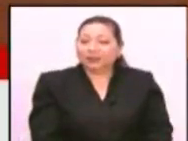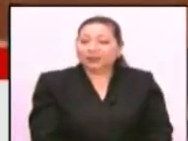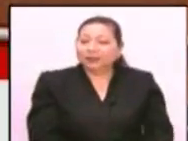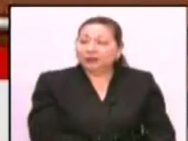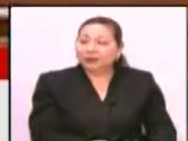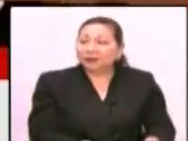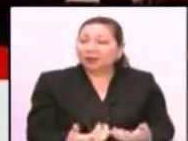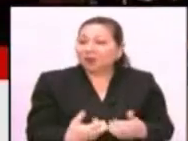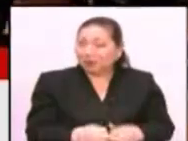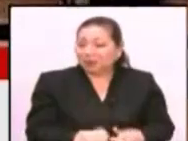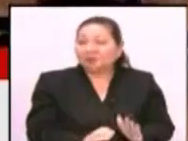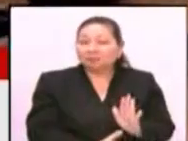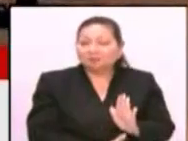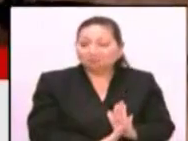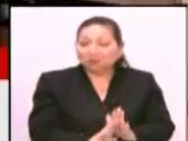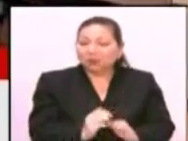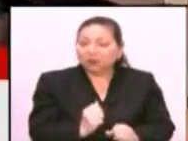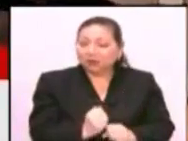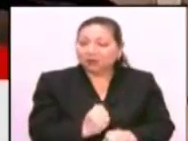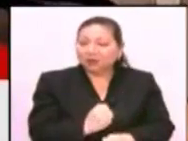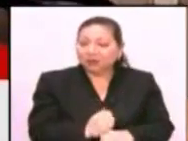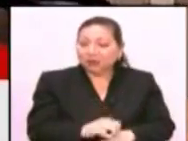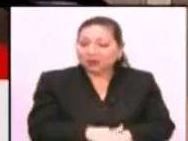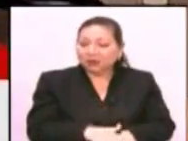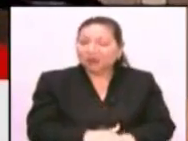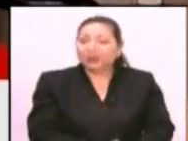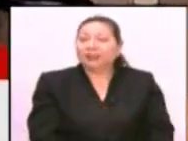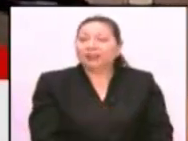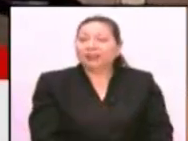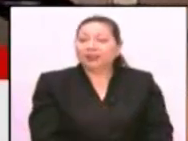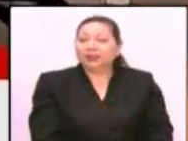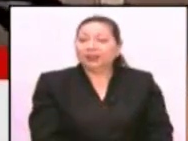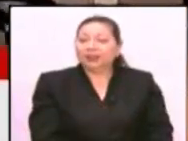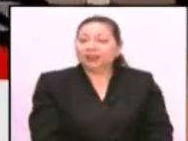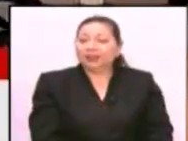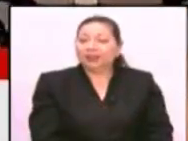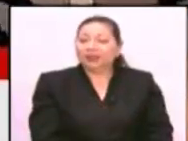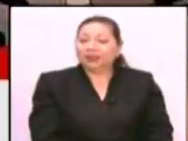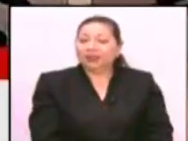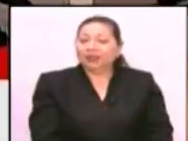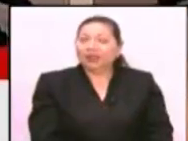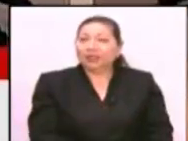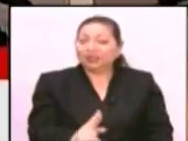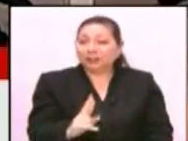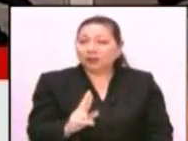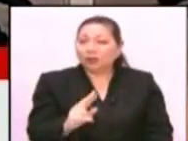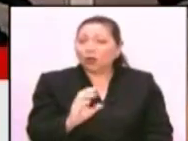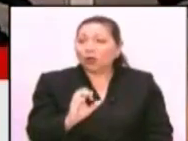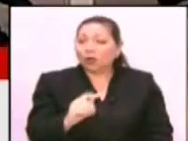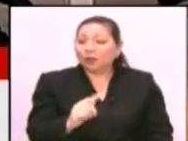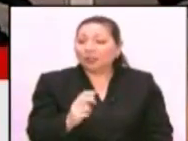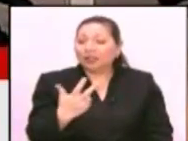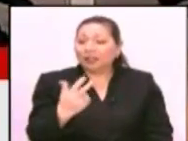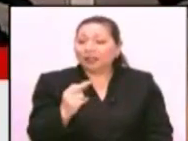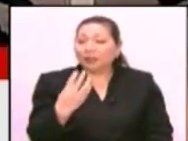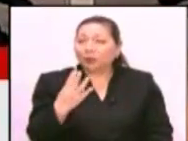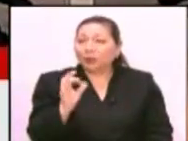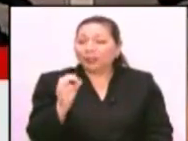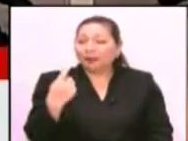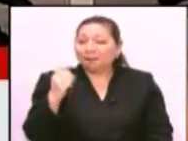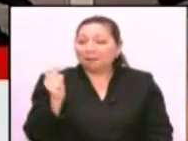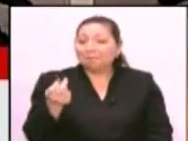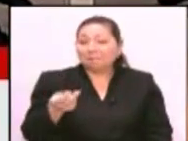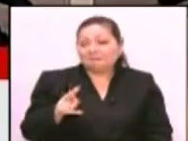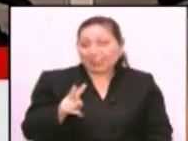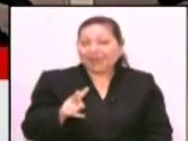llevando a empresarios de éxito que trabajan con nosotros para explicarle a los empresarios, como dice Renzo Costa, puede llegar a ganar hasta 30,